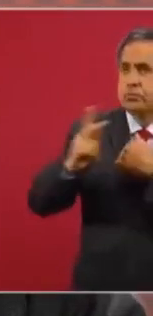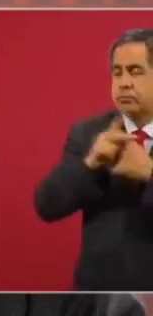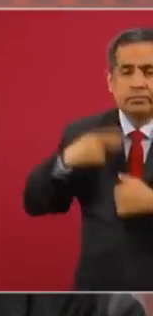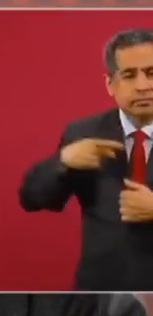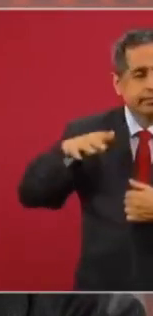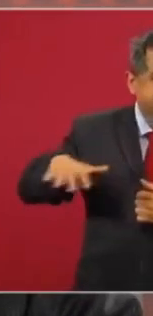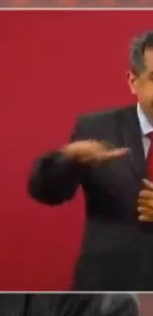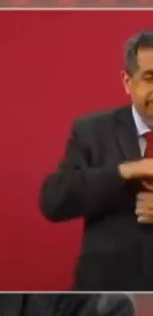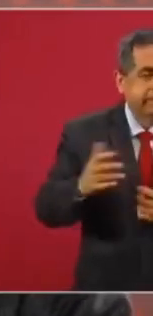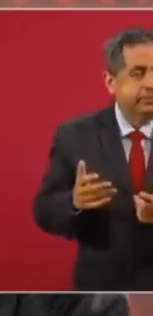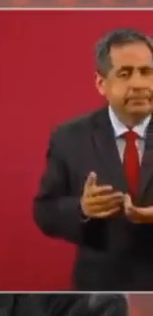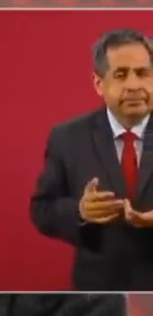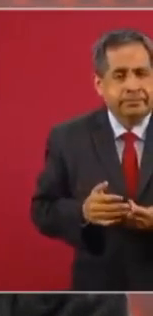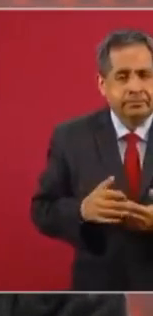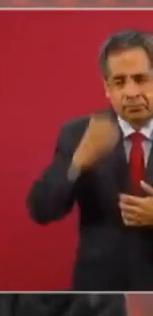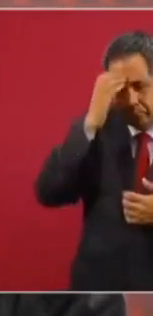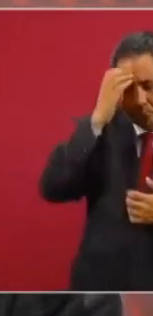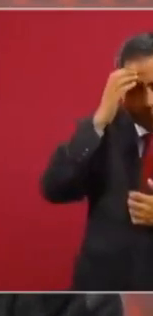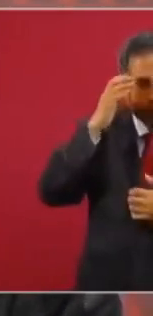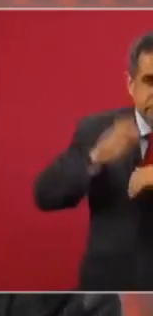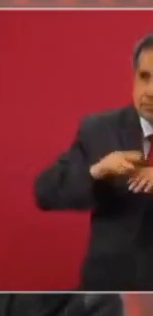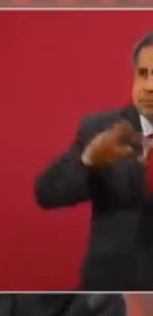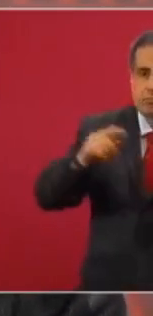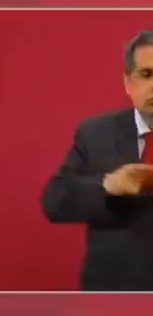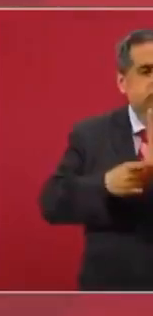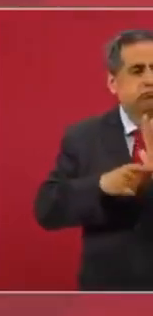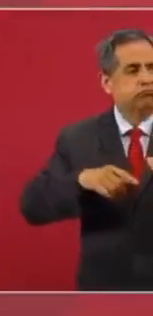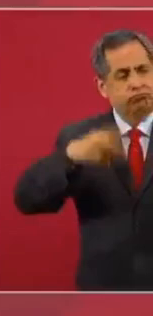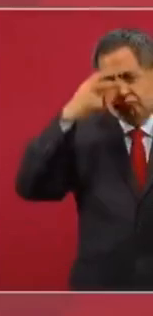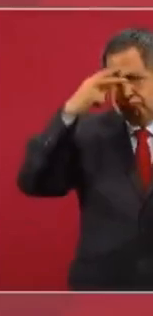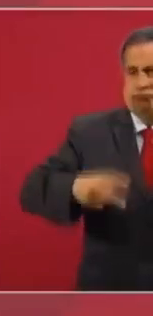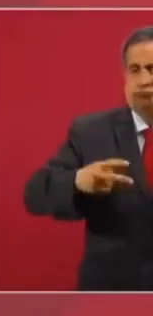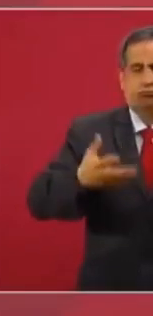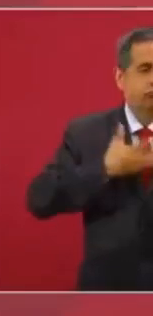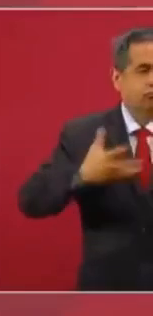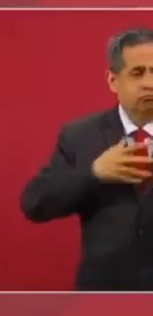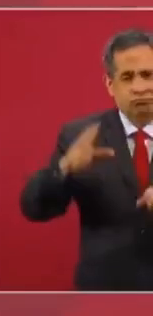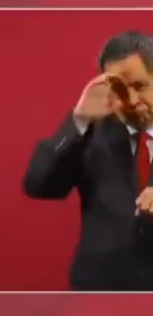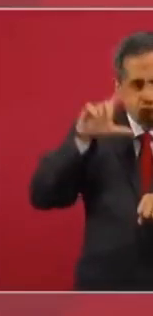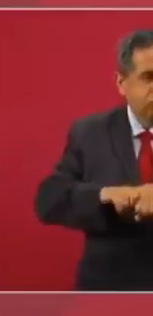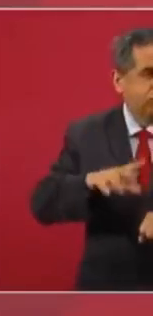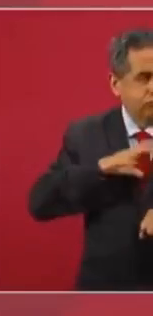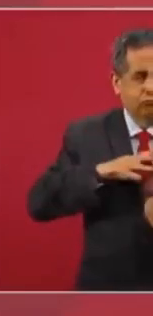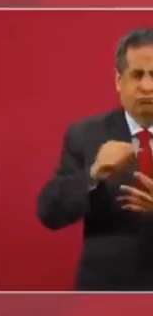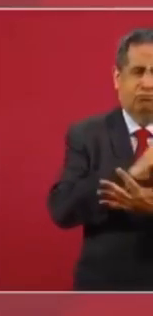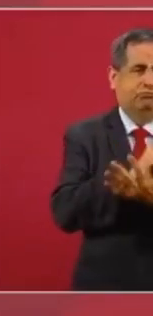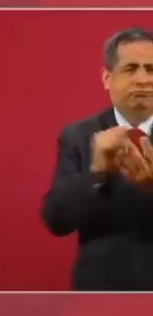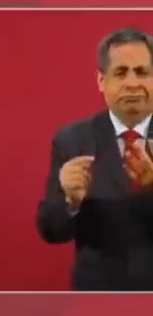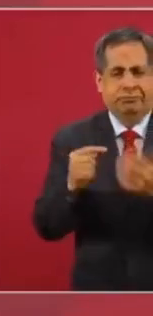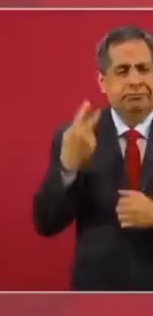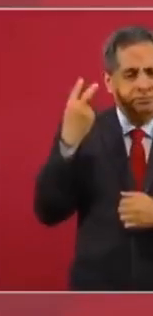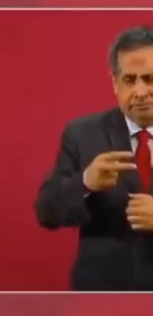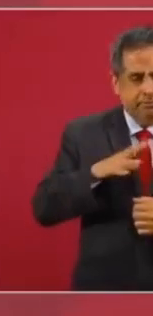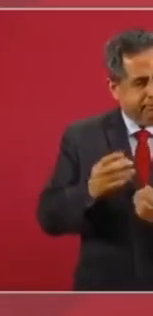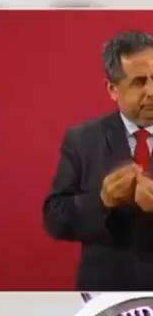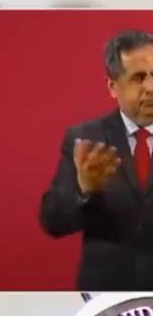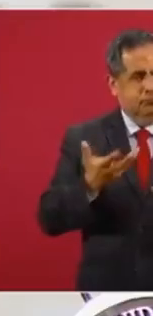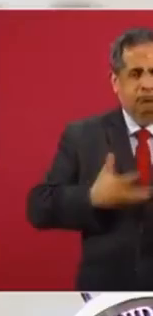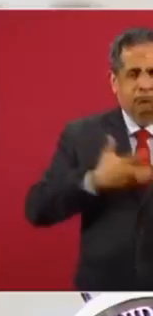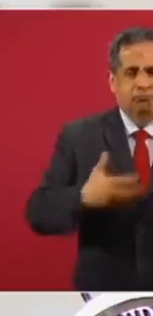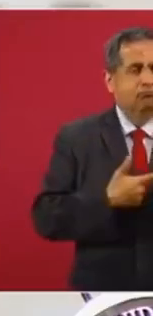países pues conozcan la grandeza cultural de México.